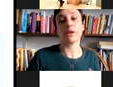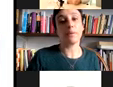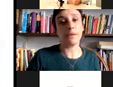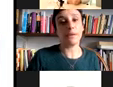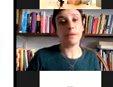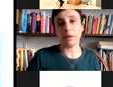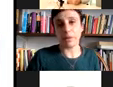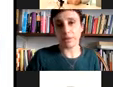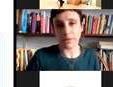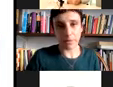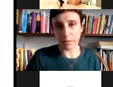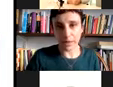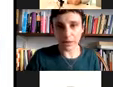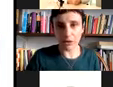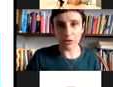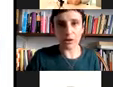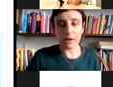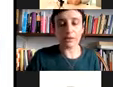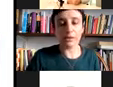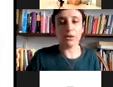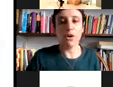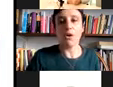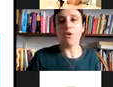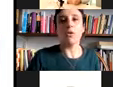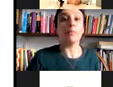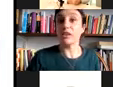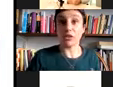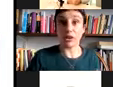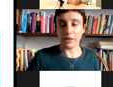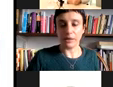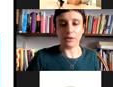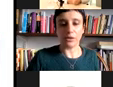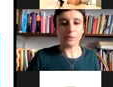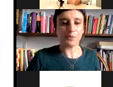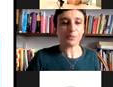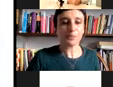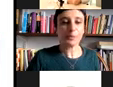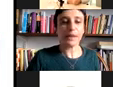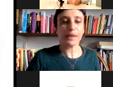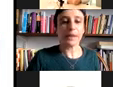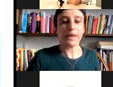modelo rehabilitador, también se llama médico clásico o médico rehabilitador.